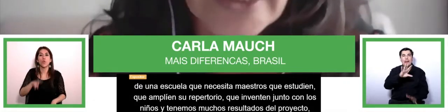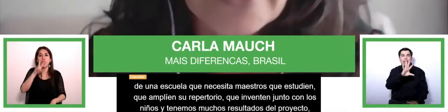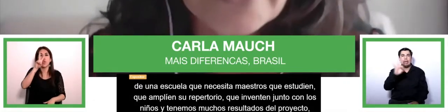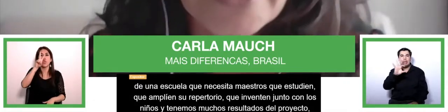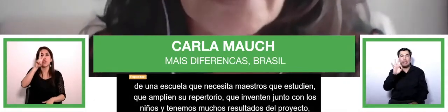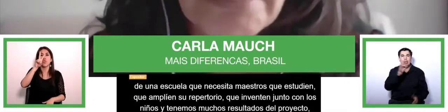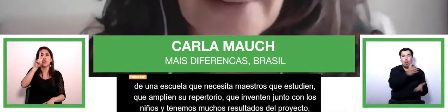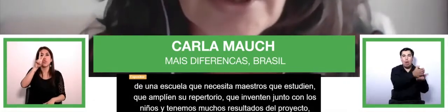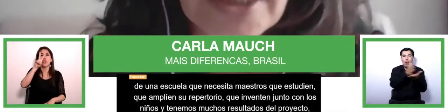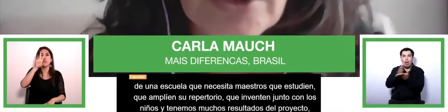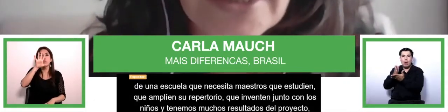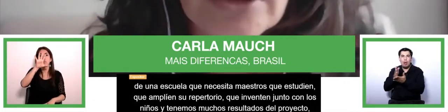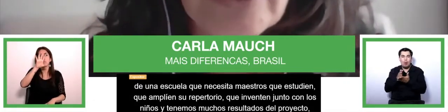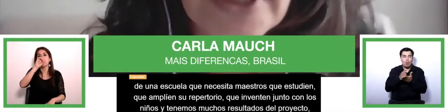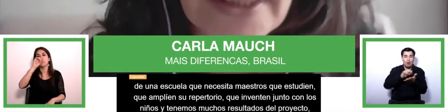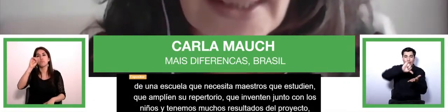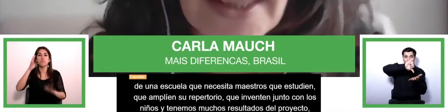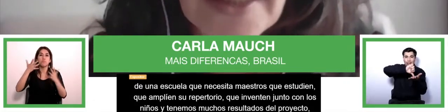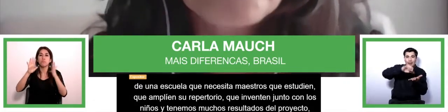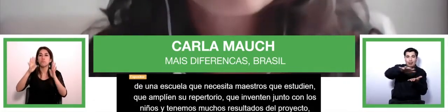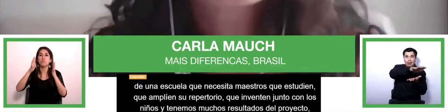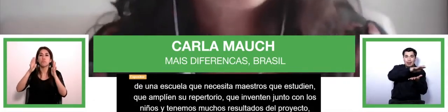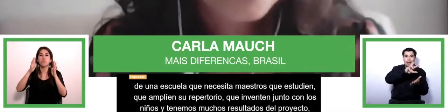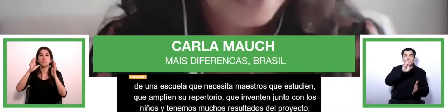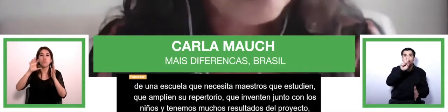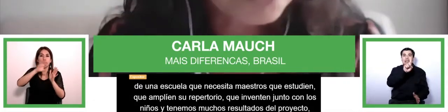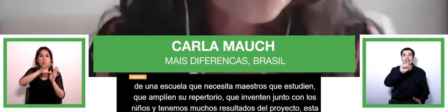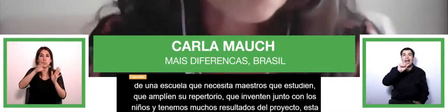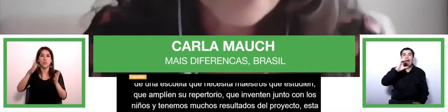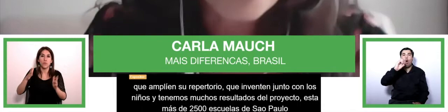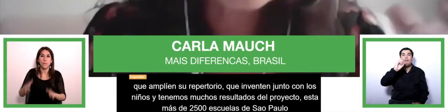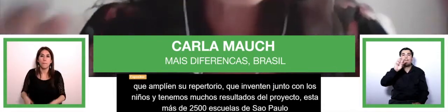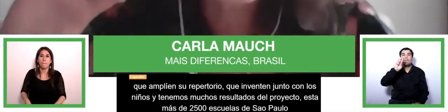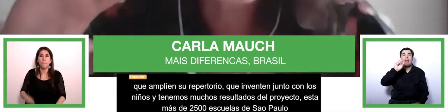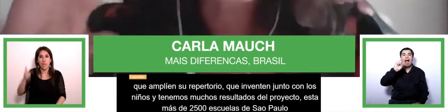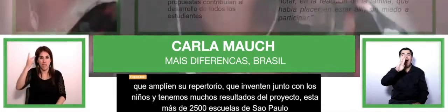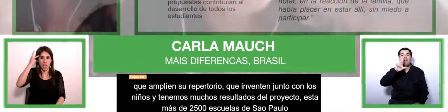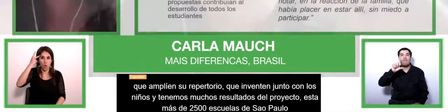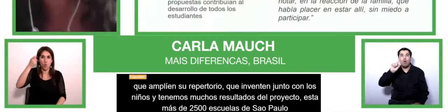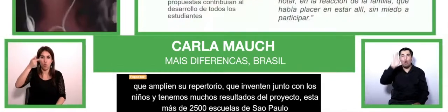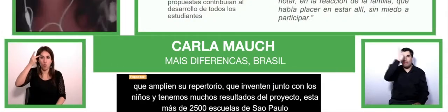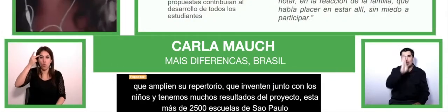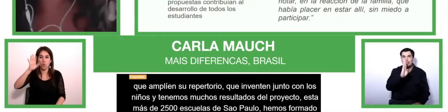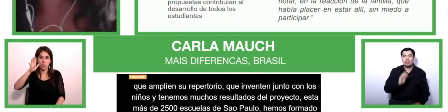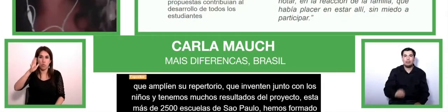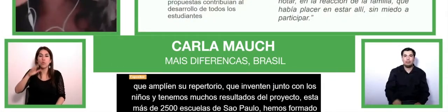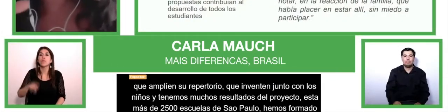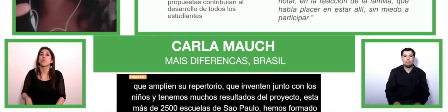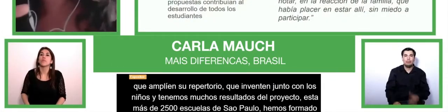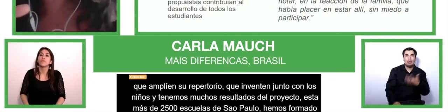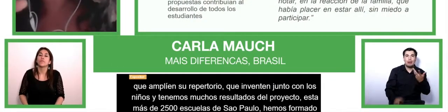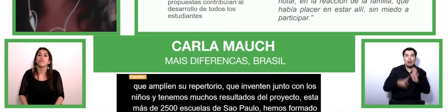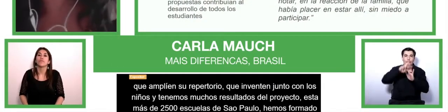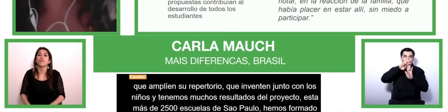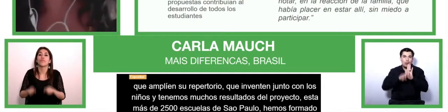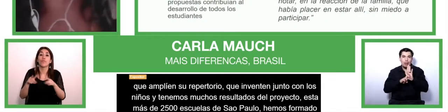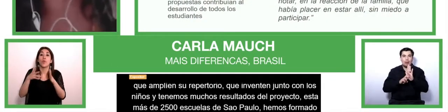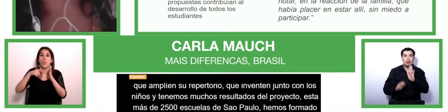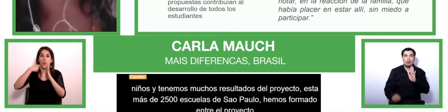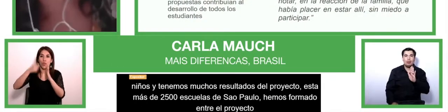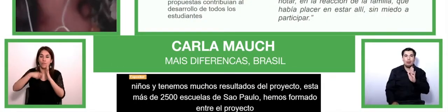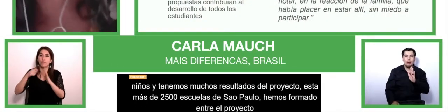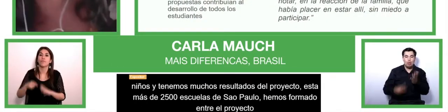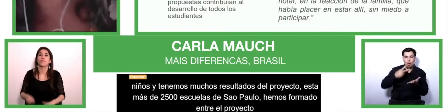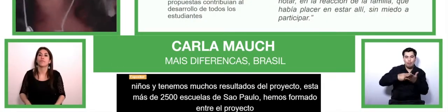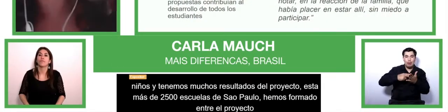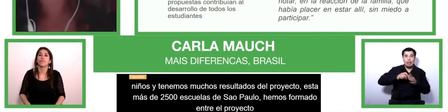2.500 escuelas de San Pablo de educación infantil. Hemos formado entre el proyecto de